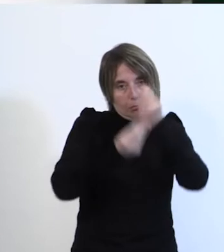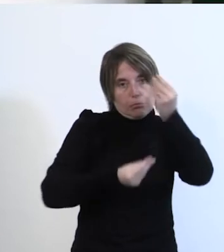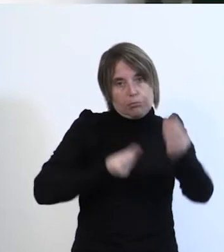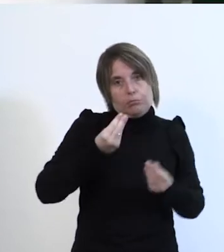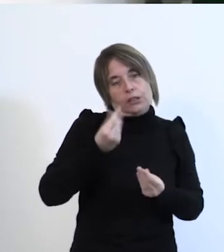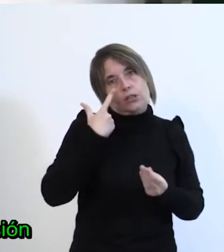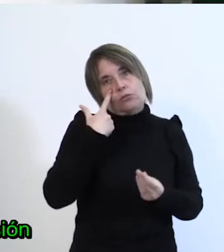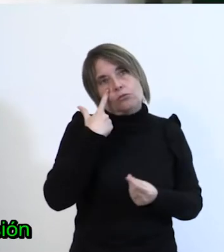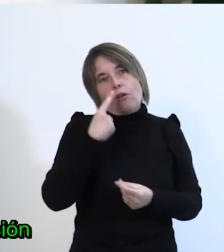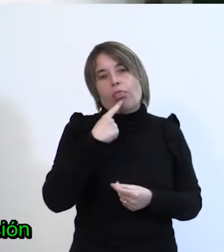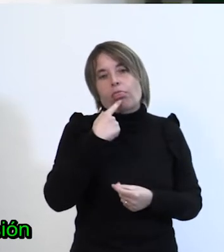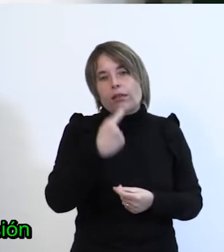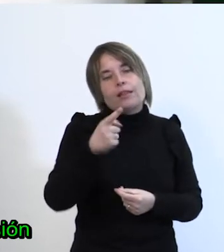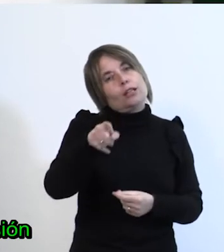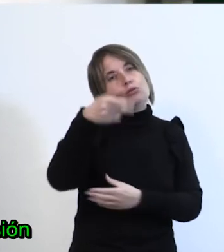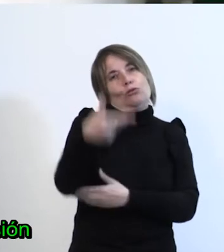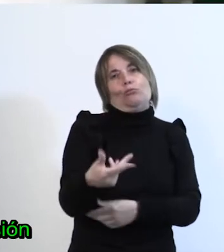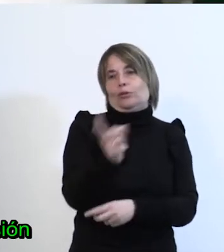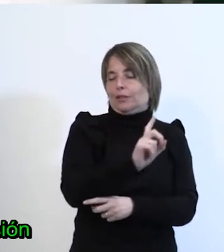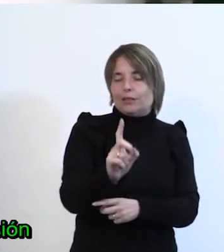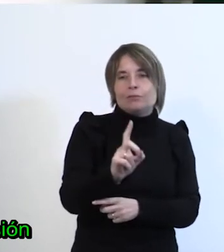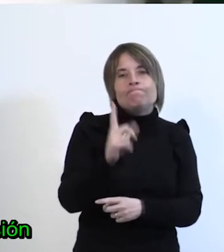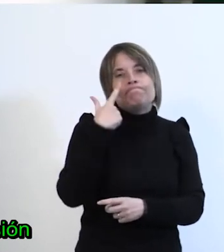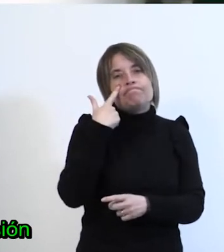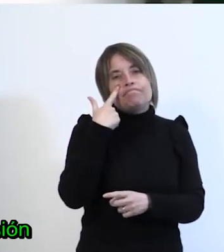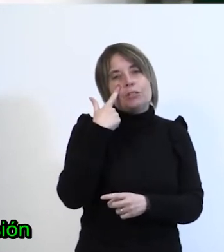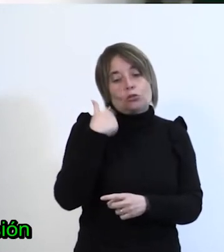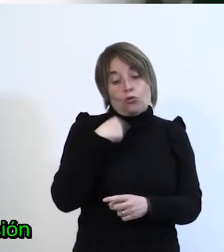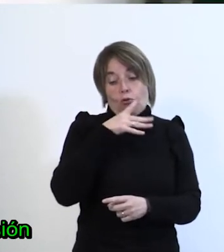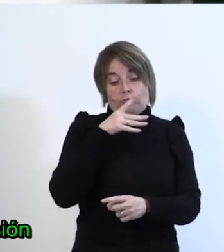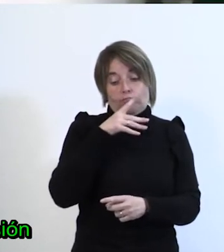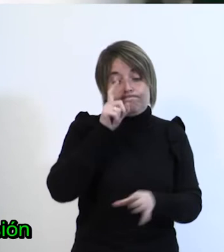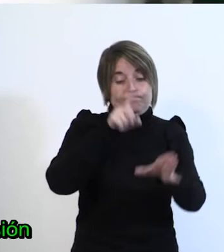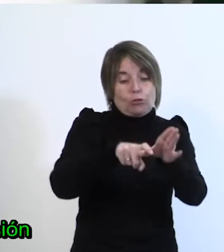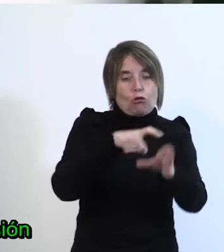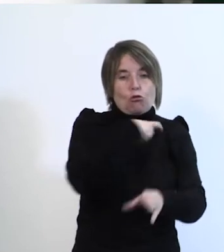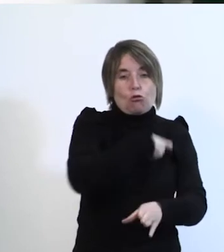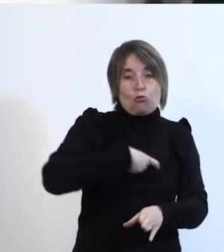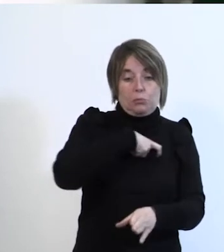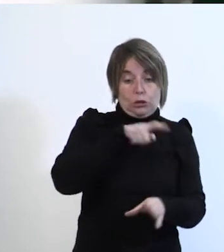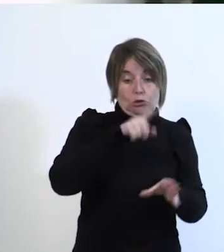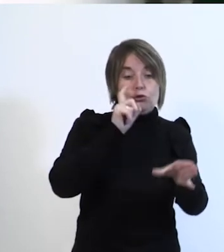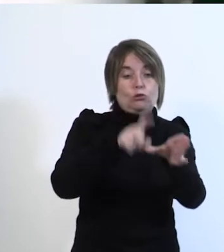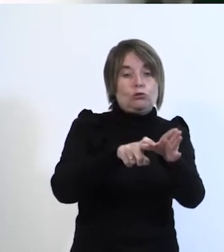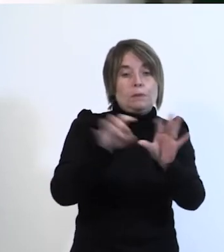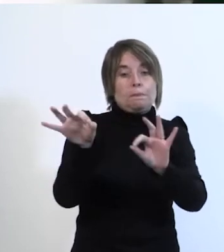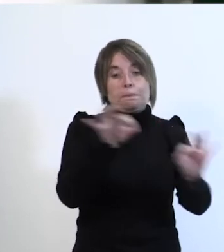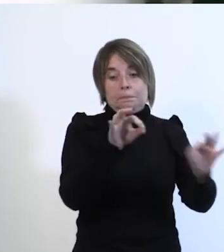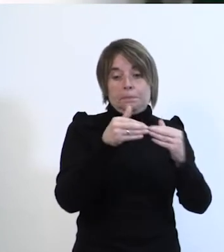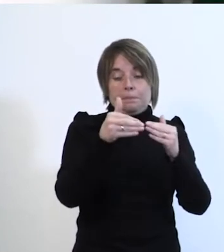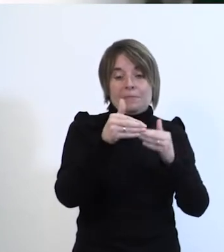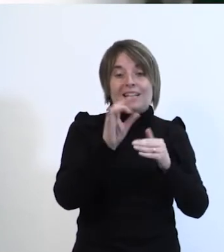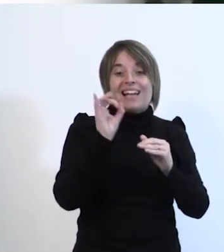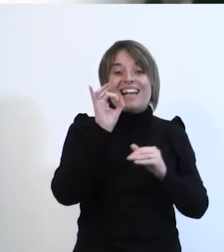bueno, una de las... No voy a decir que sea clave porque justo yo estoy en una comisión que estamos preparando